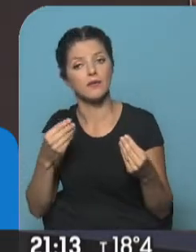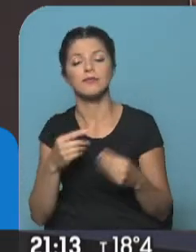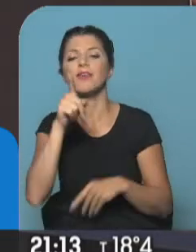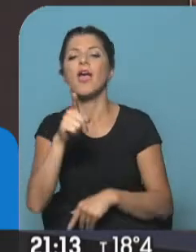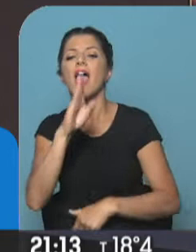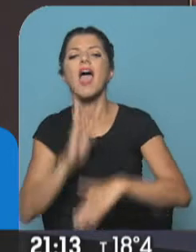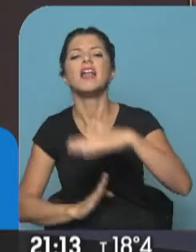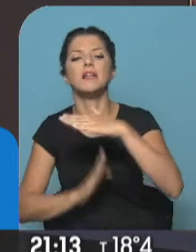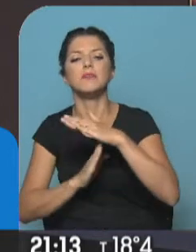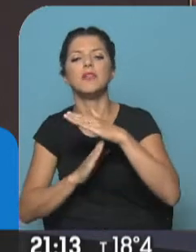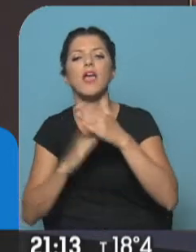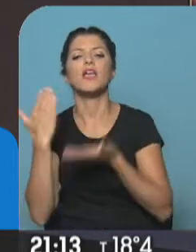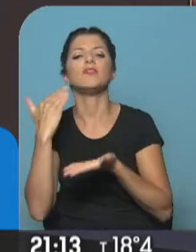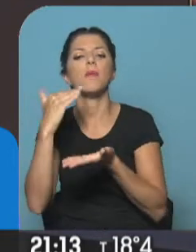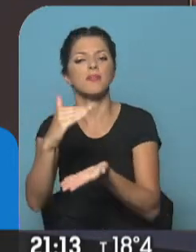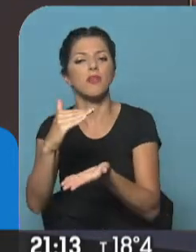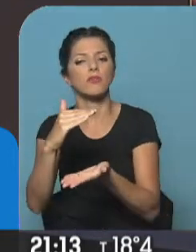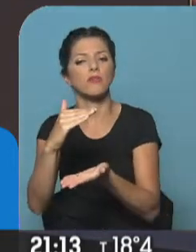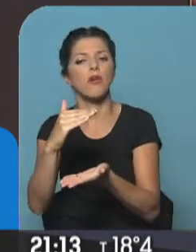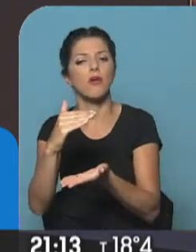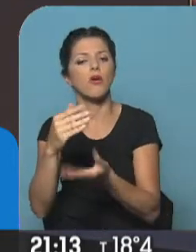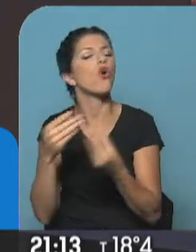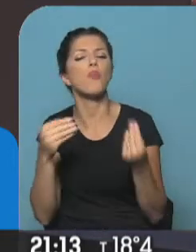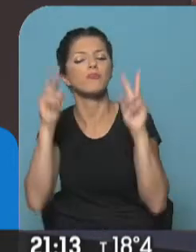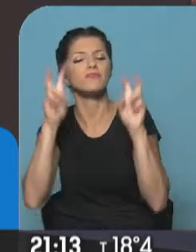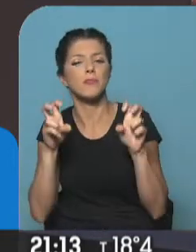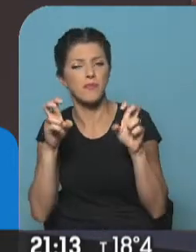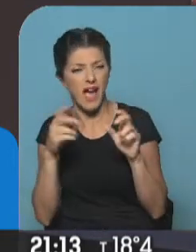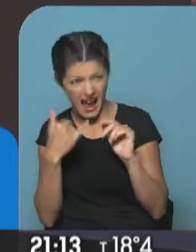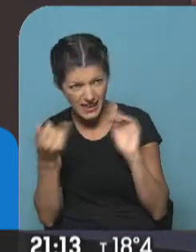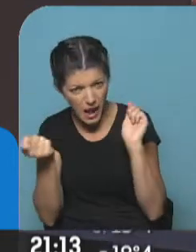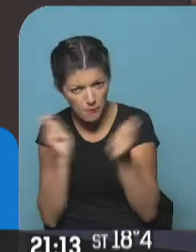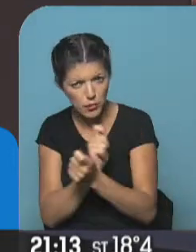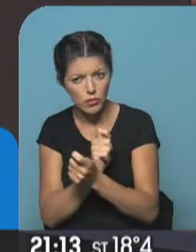indemnizaciones. ¿Cómo es ese tema dentro del proyecto y qué posibilidades de modificarlo hay?